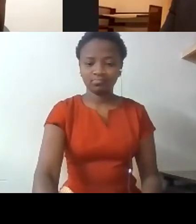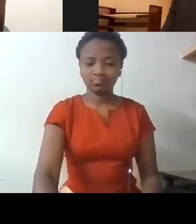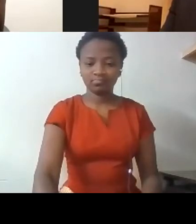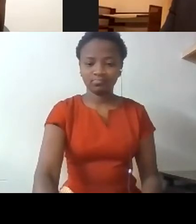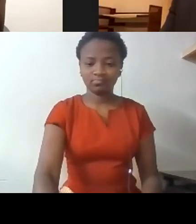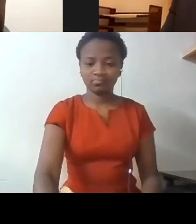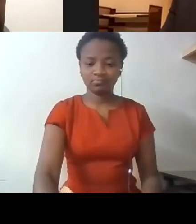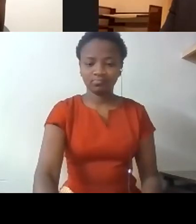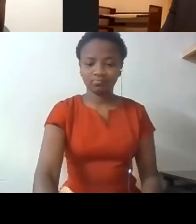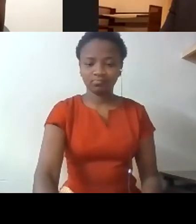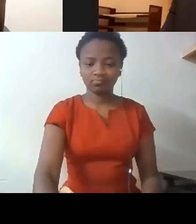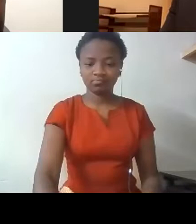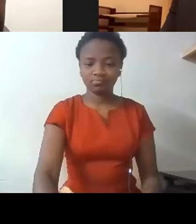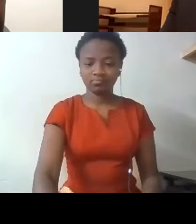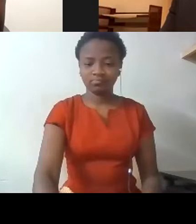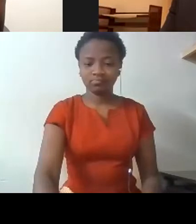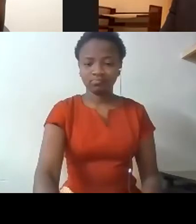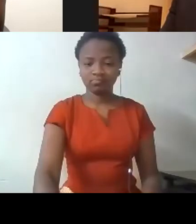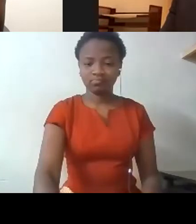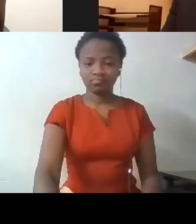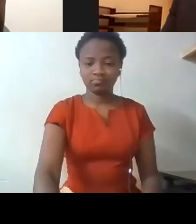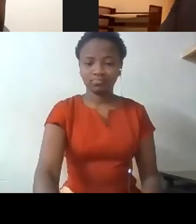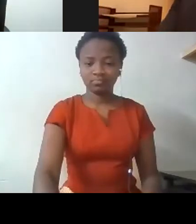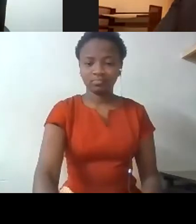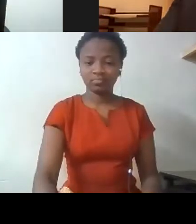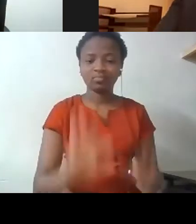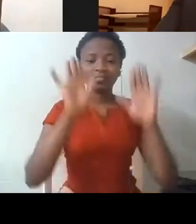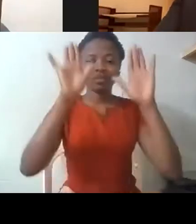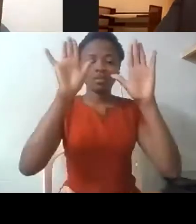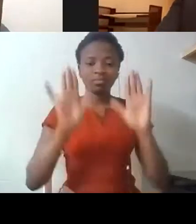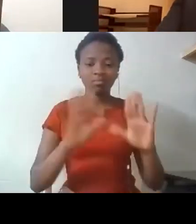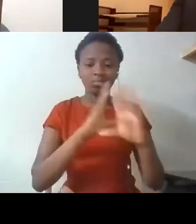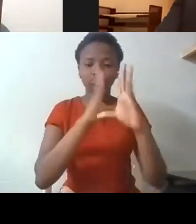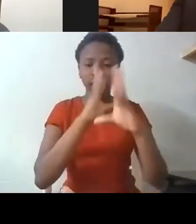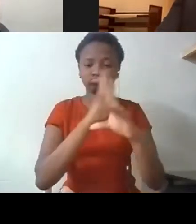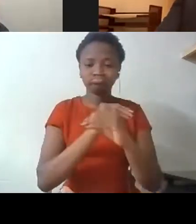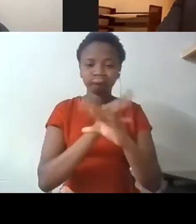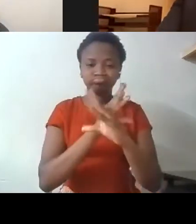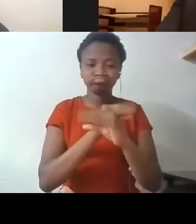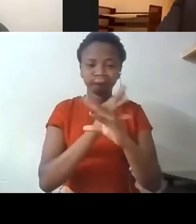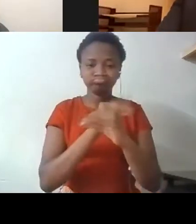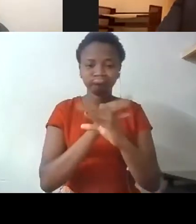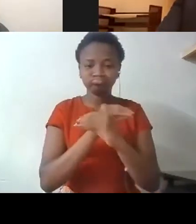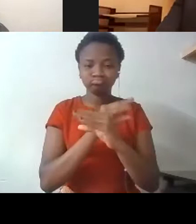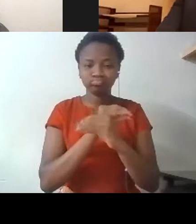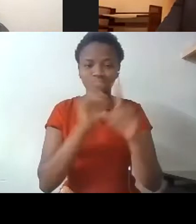este importante seminario, donde se van a entregar los resultados de un valioso estudio que leí y me ha